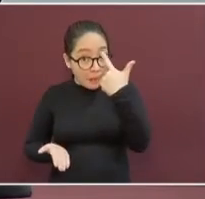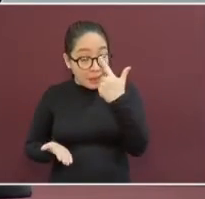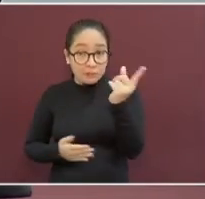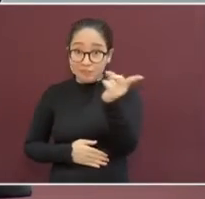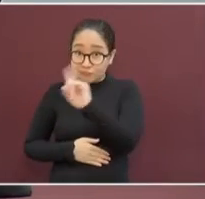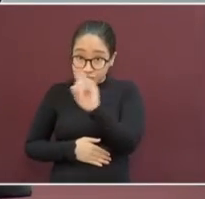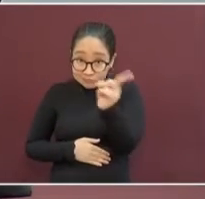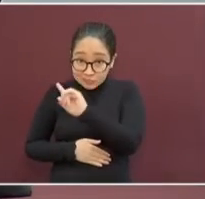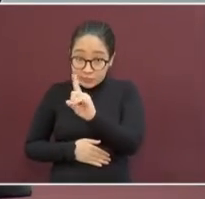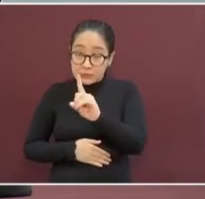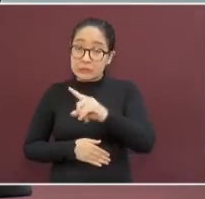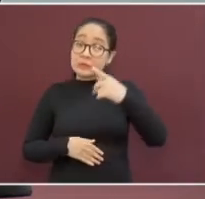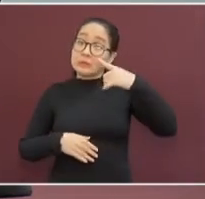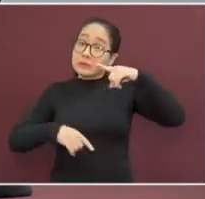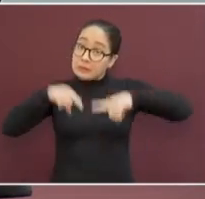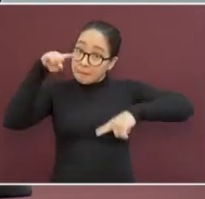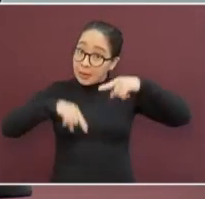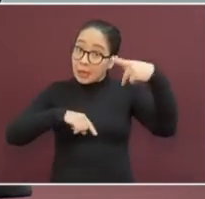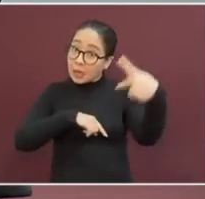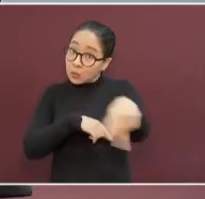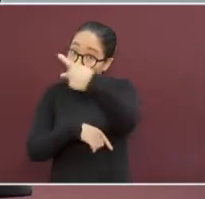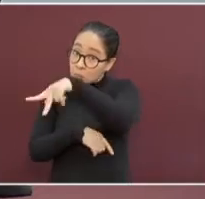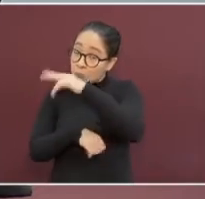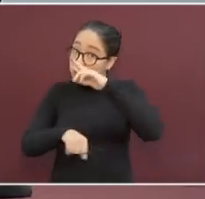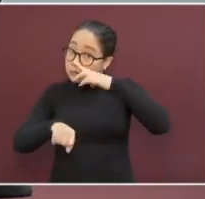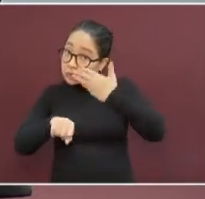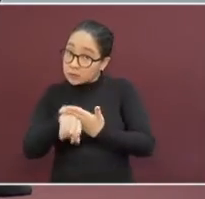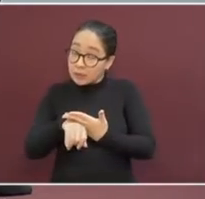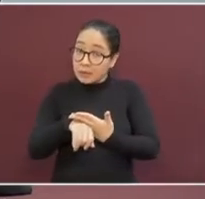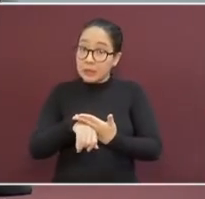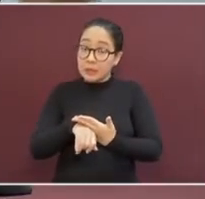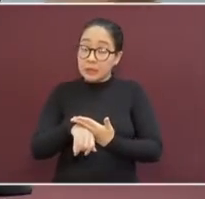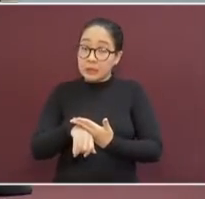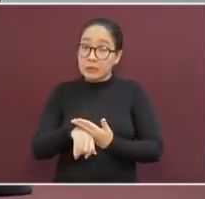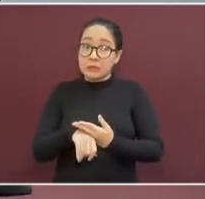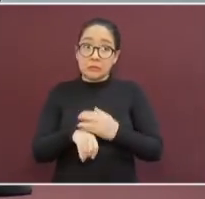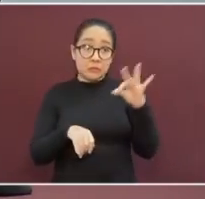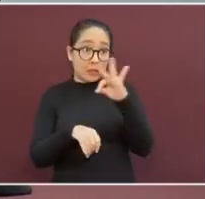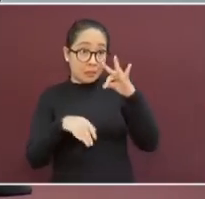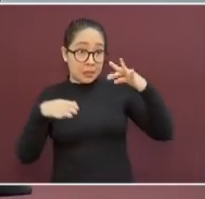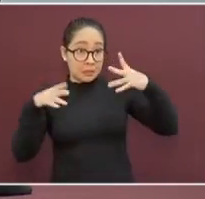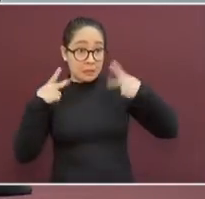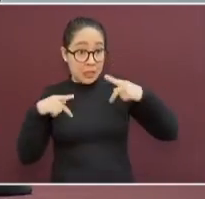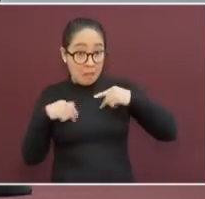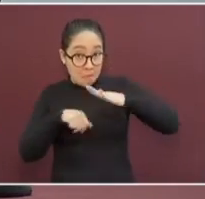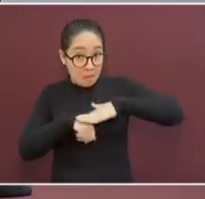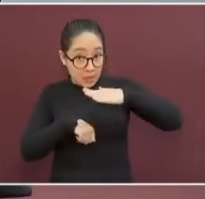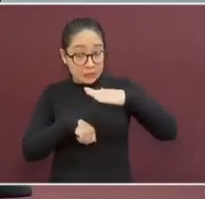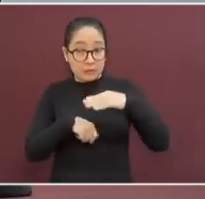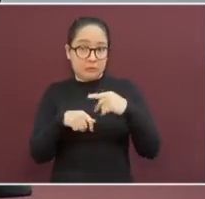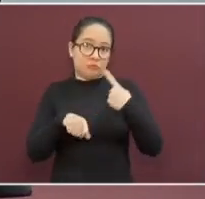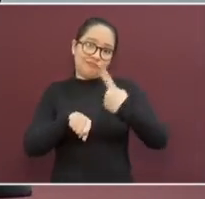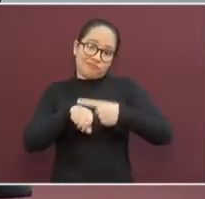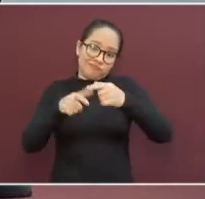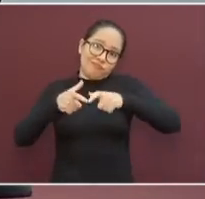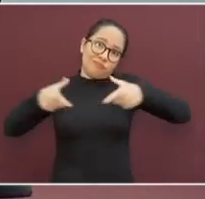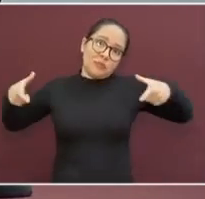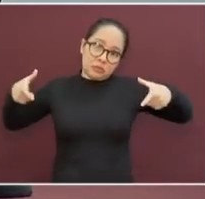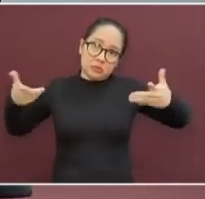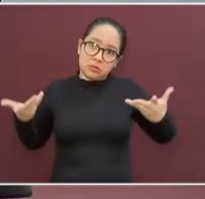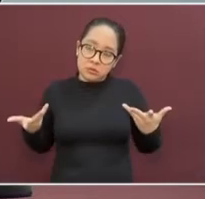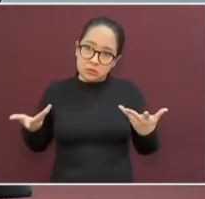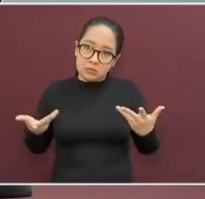depende que evitemos enfermarnos y enfermar a más gente así también de llevar